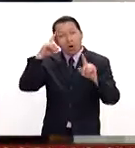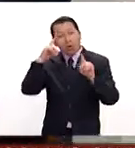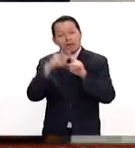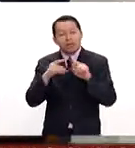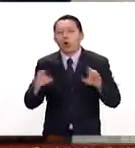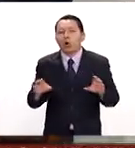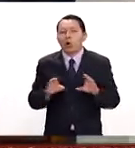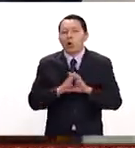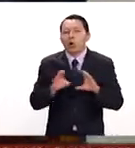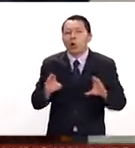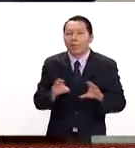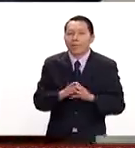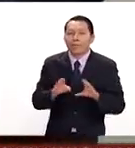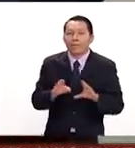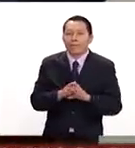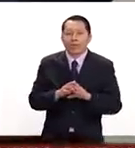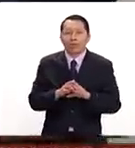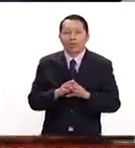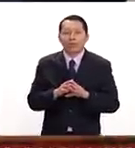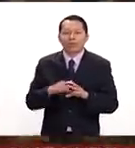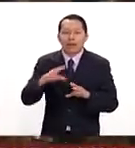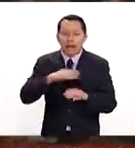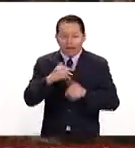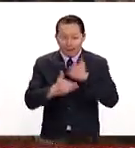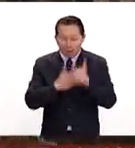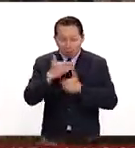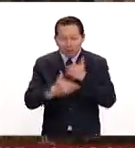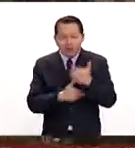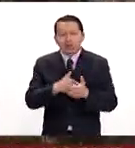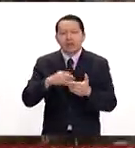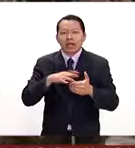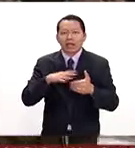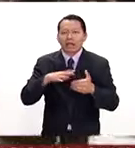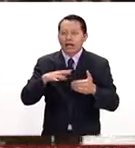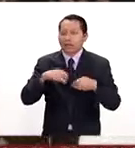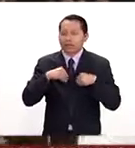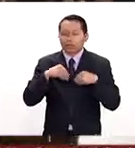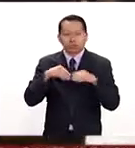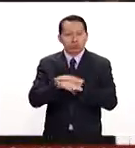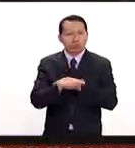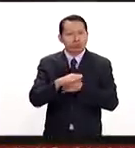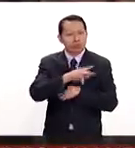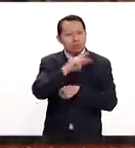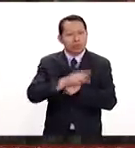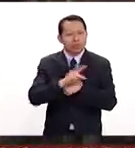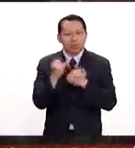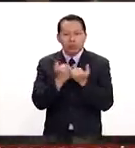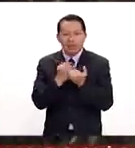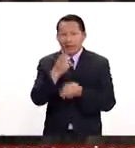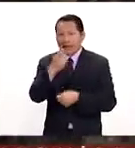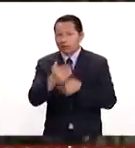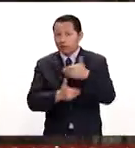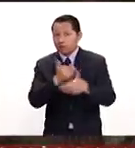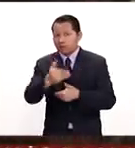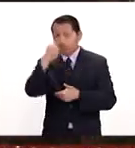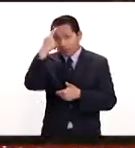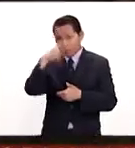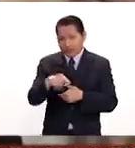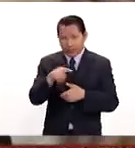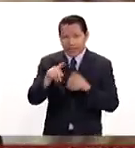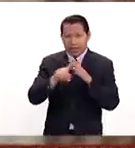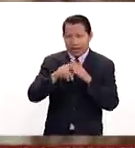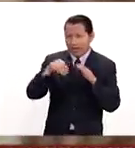de revisar los procesos de admisión al país, pero en realidad estos procesos para los refugiados ya